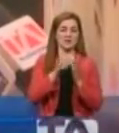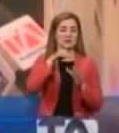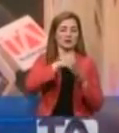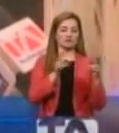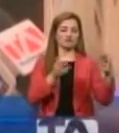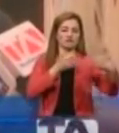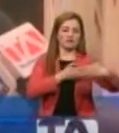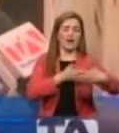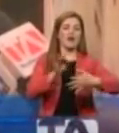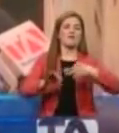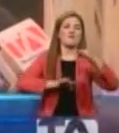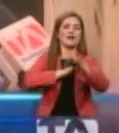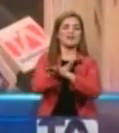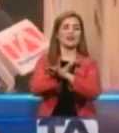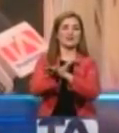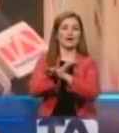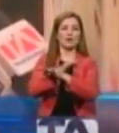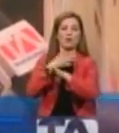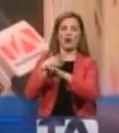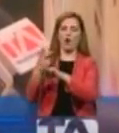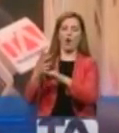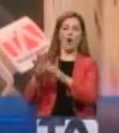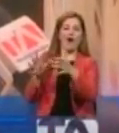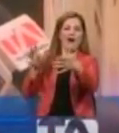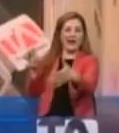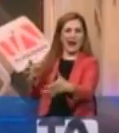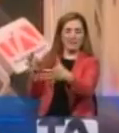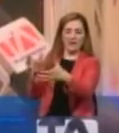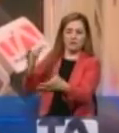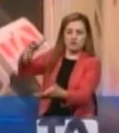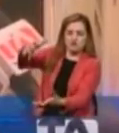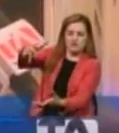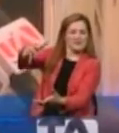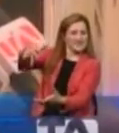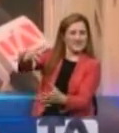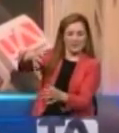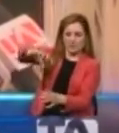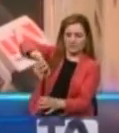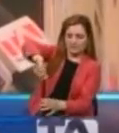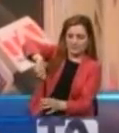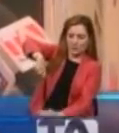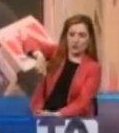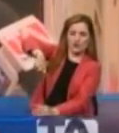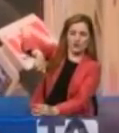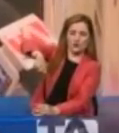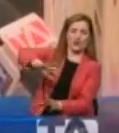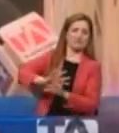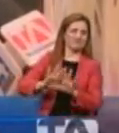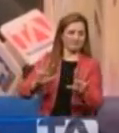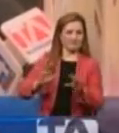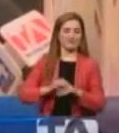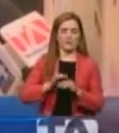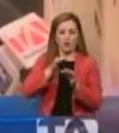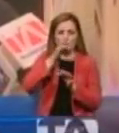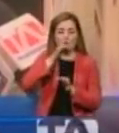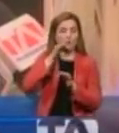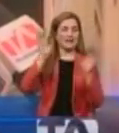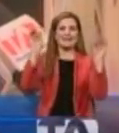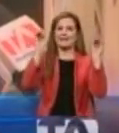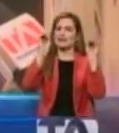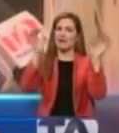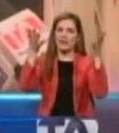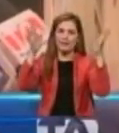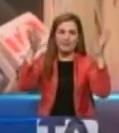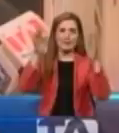habitaciones y reemplazando por bidones de agua. En la parte de sorbetes, prácticamente ya no tenemos sorbetes en los sitios